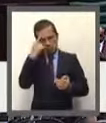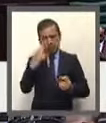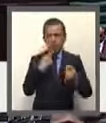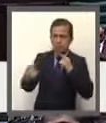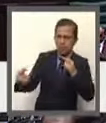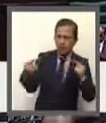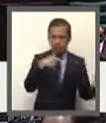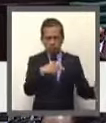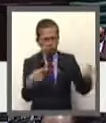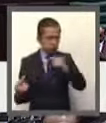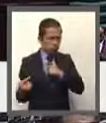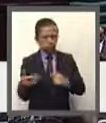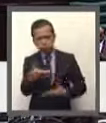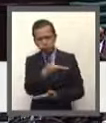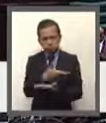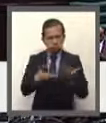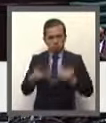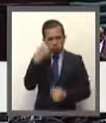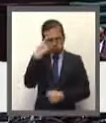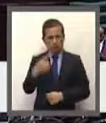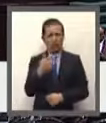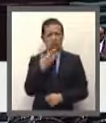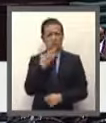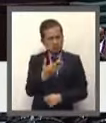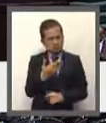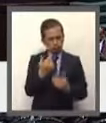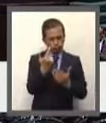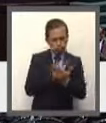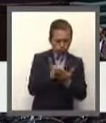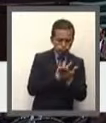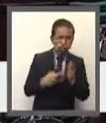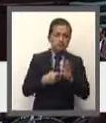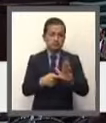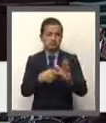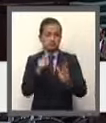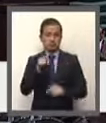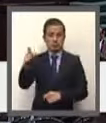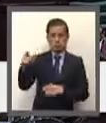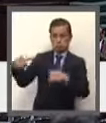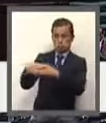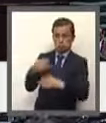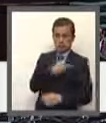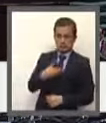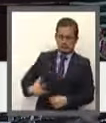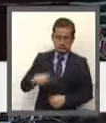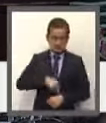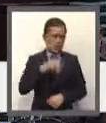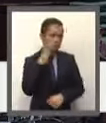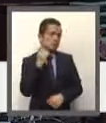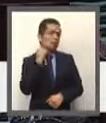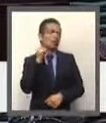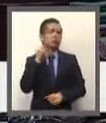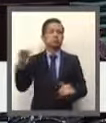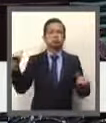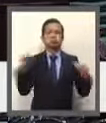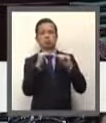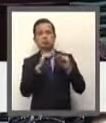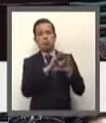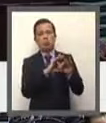asumamos que los poderes son pares y que el diálogo político es el mejor instrumento para